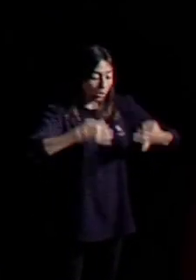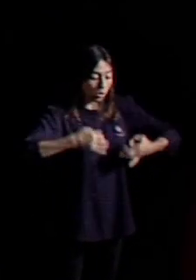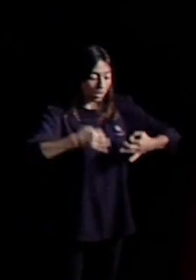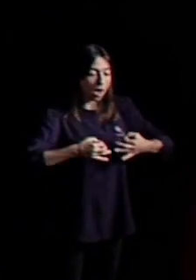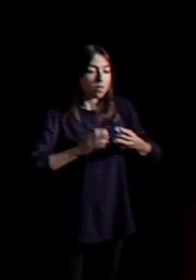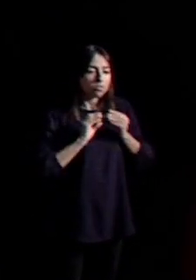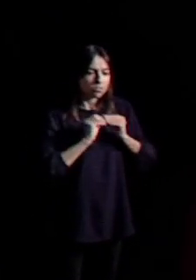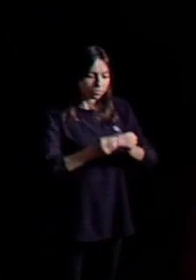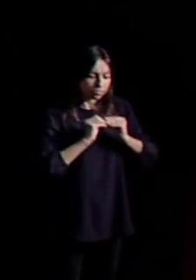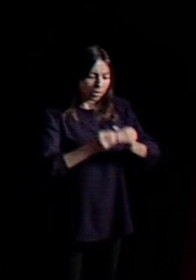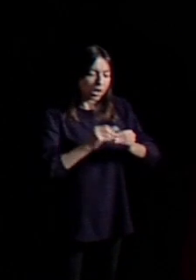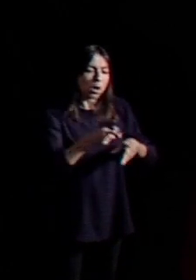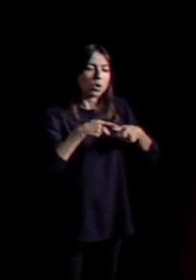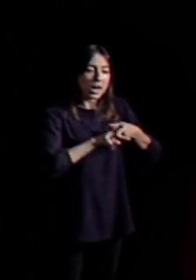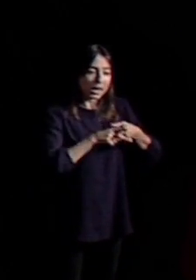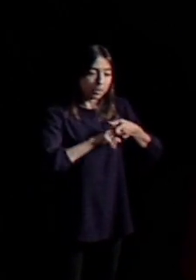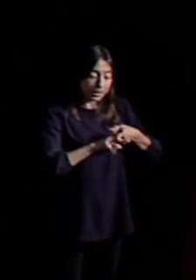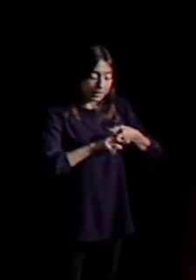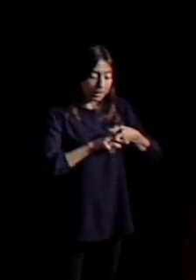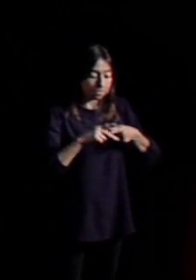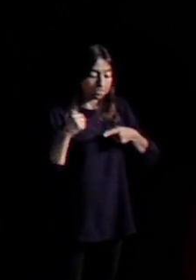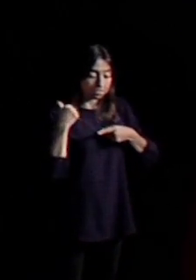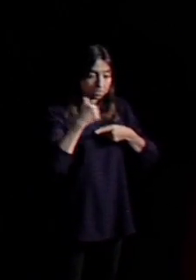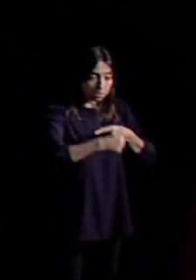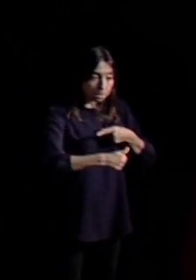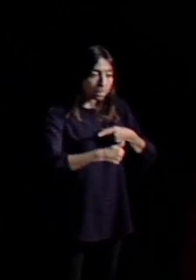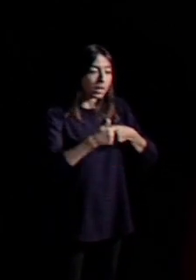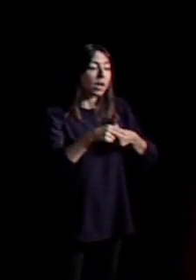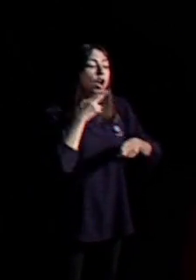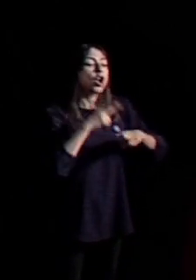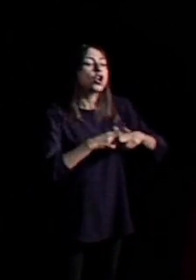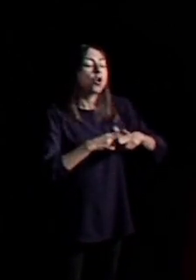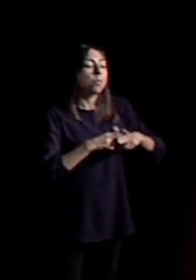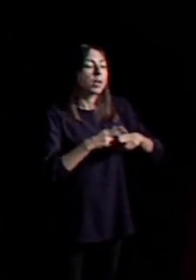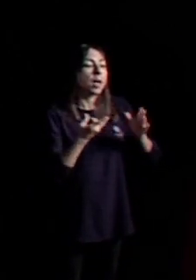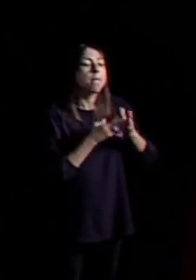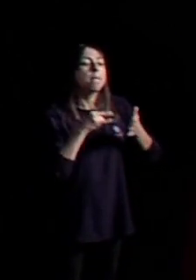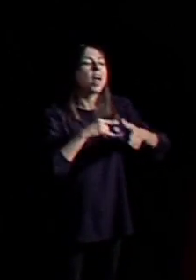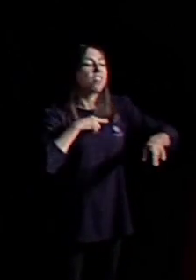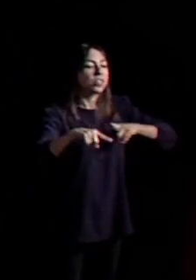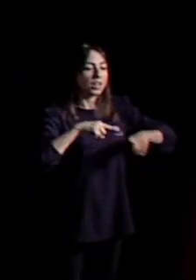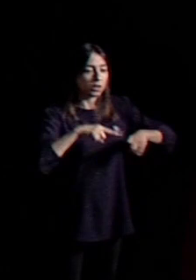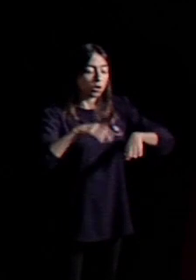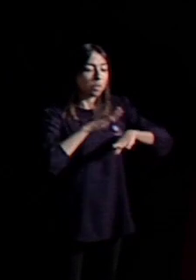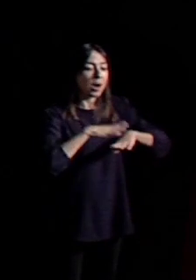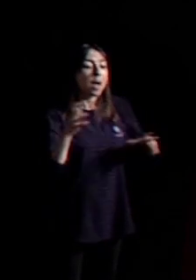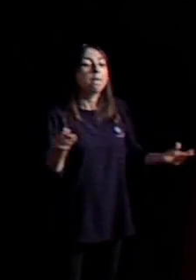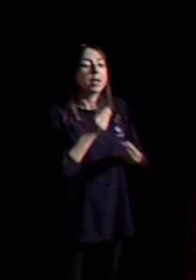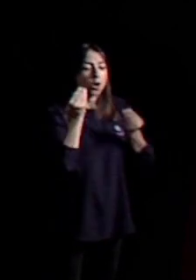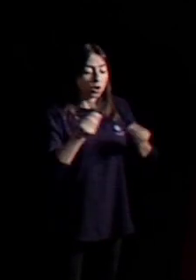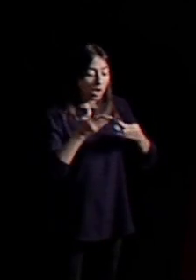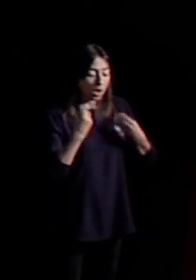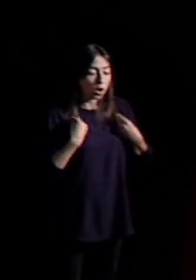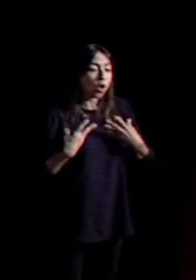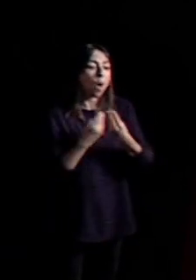fabrica una herramienta que se denomina Plan Director para la Mejora de la Convivencia y la Seguridad